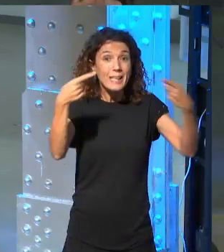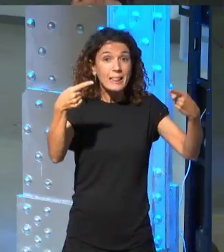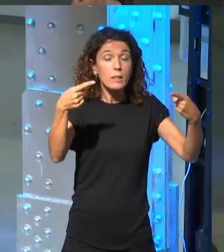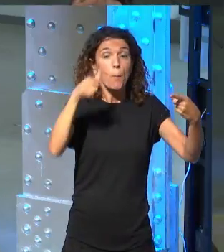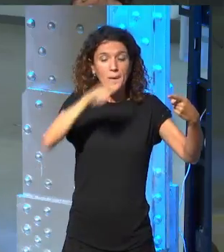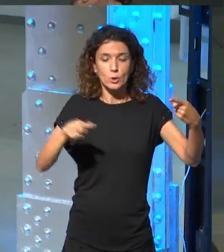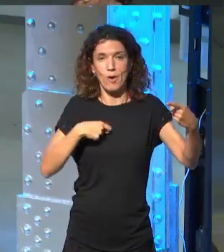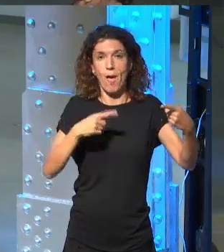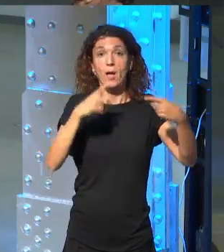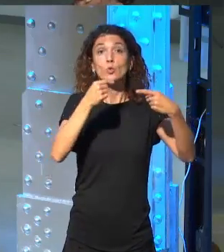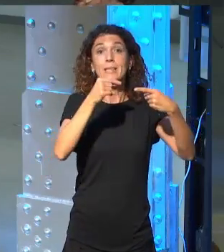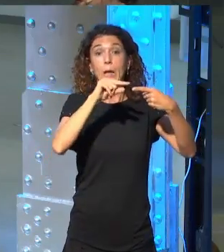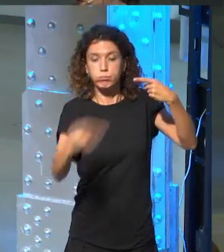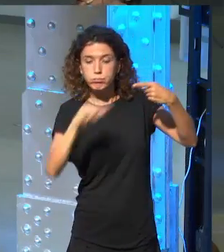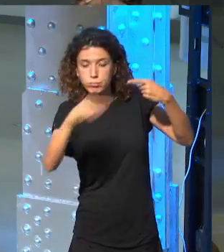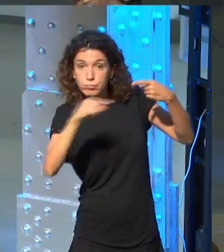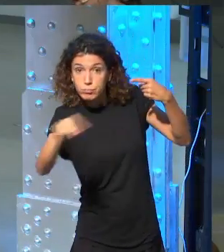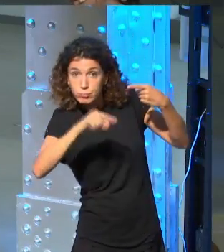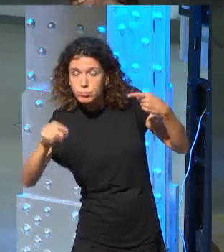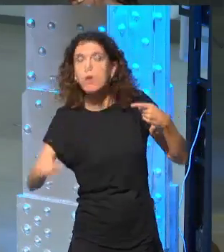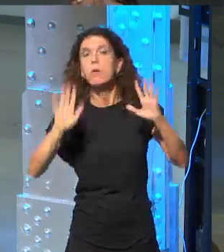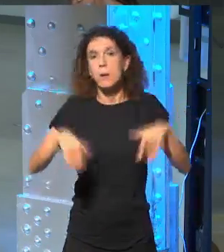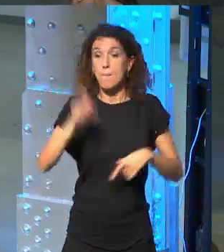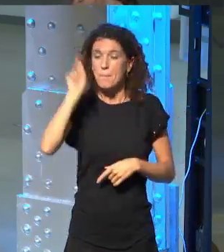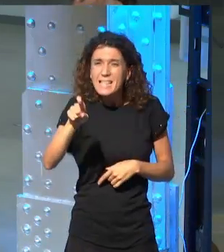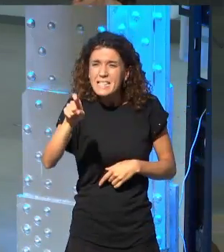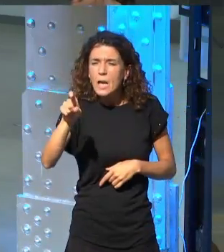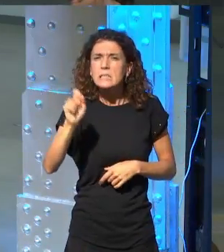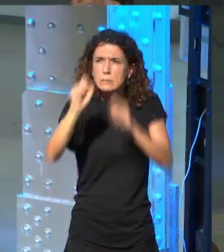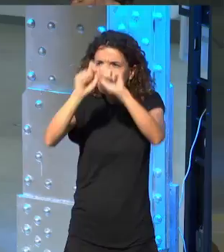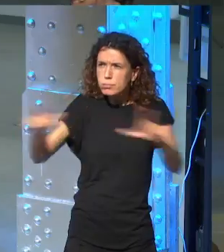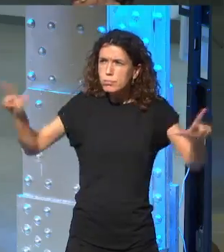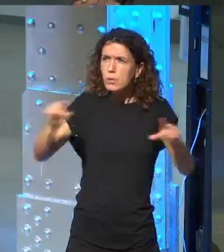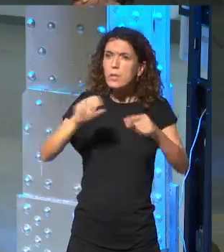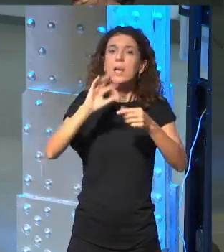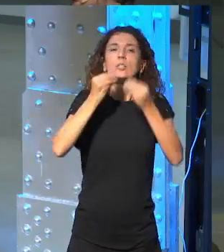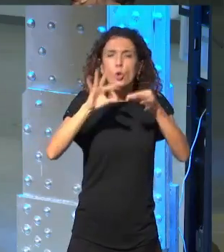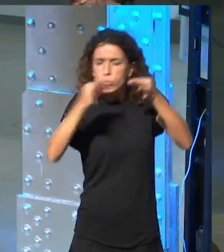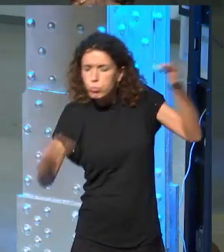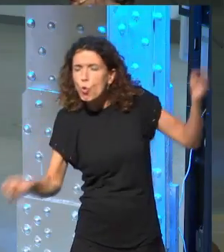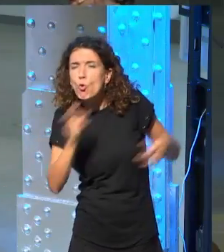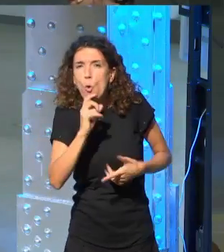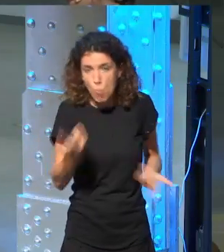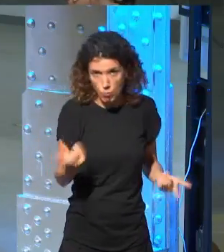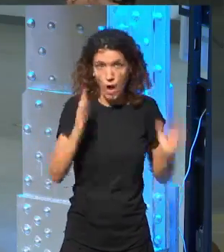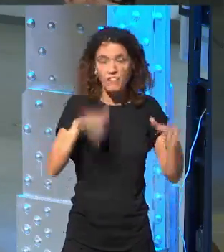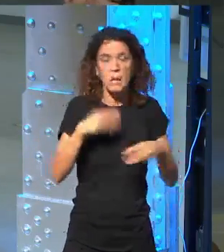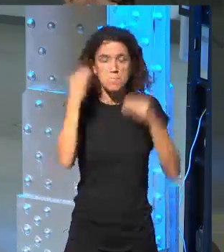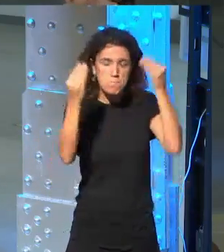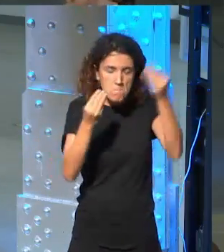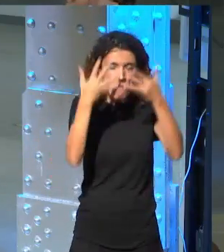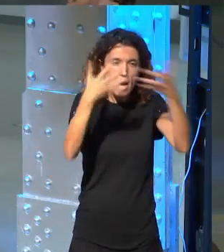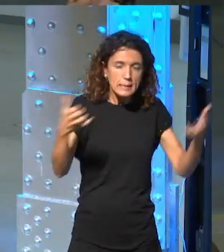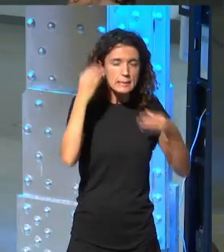gente lo retuitea y lo ve, pues que pudiera pinchar a ver qué venía luego, ¿no? Pero bueno, sí que le di un poco de vueltas a la